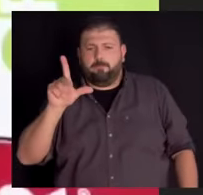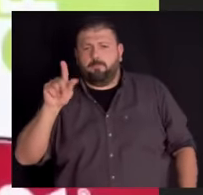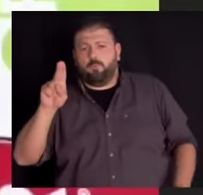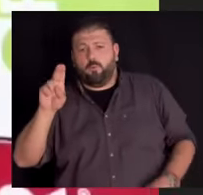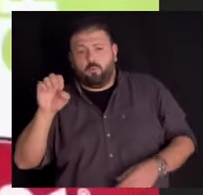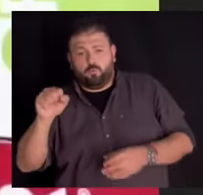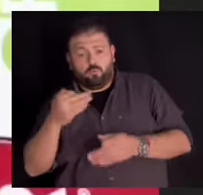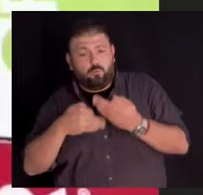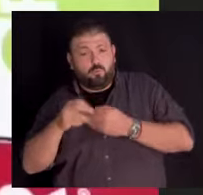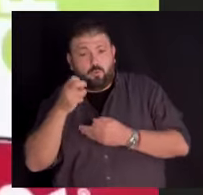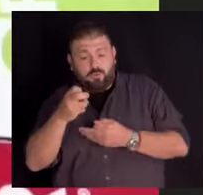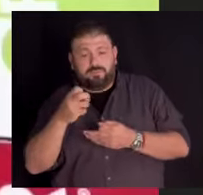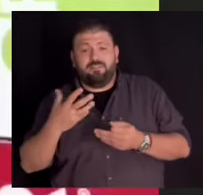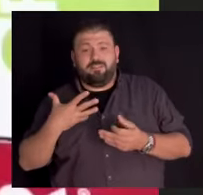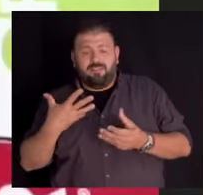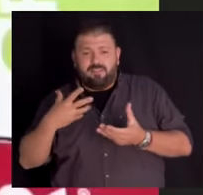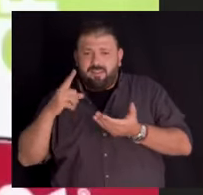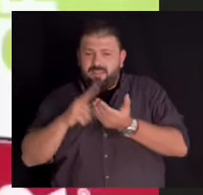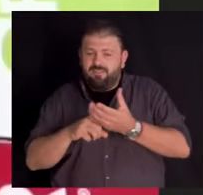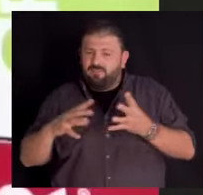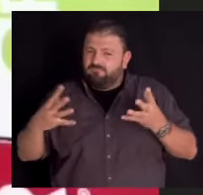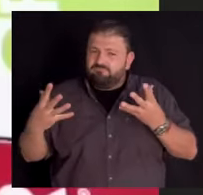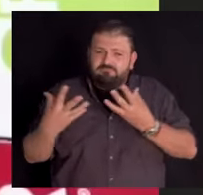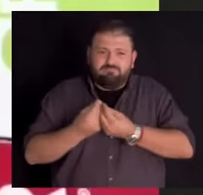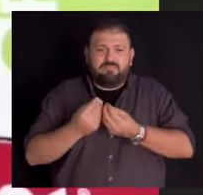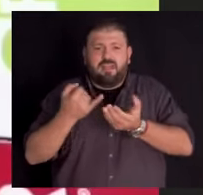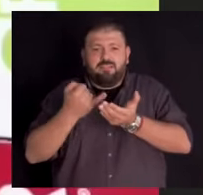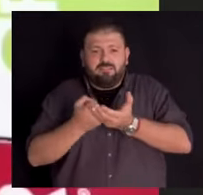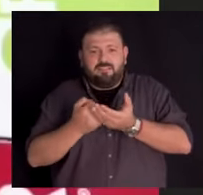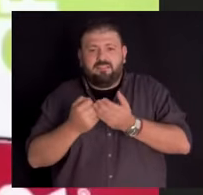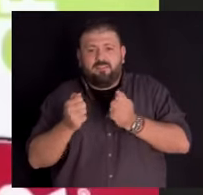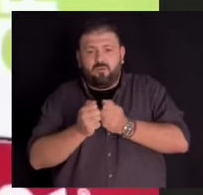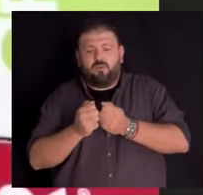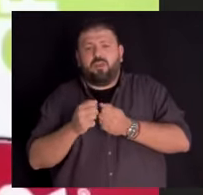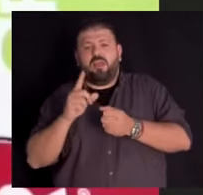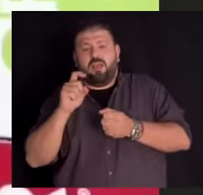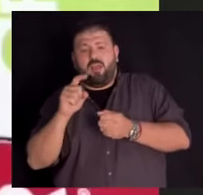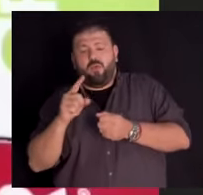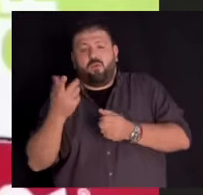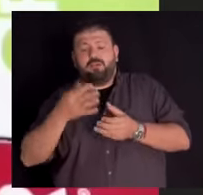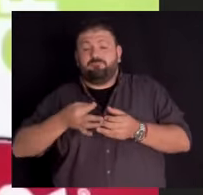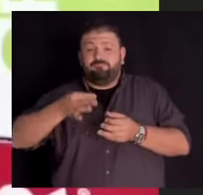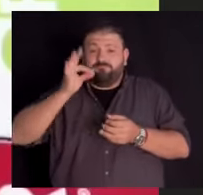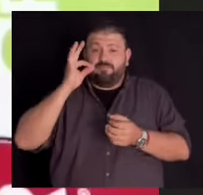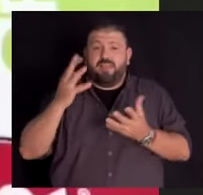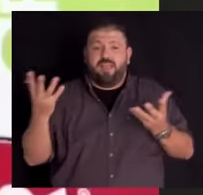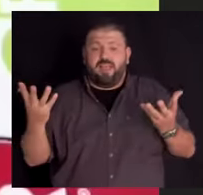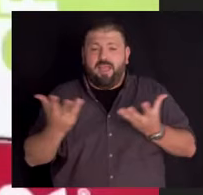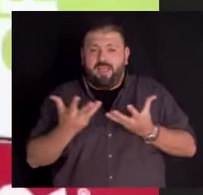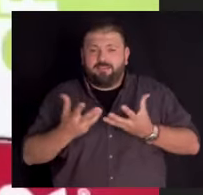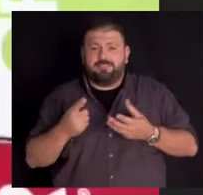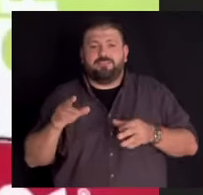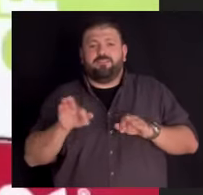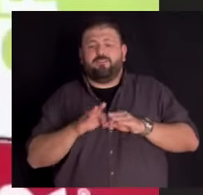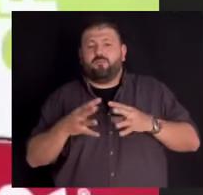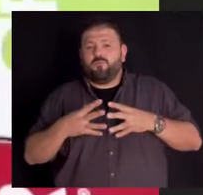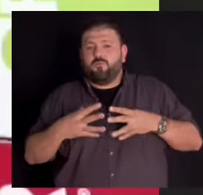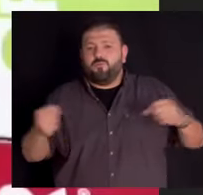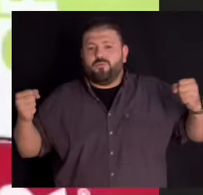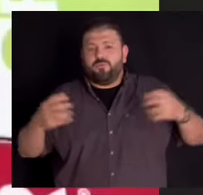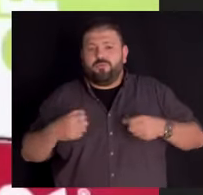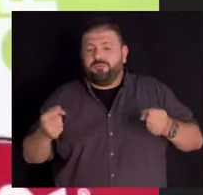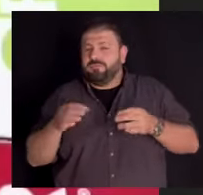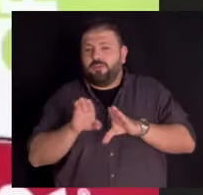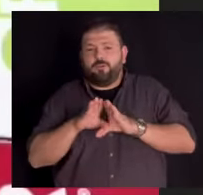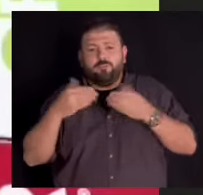cubierta de moléculas de agua y que de alguna manera engañe al cuerpo y el cuerpo lo absorba como si fuera agua. Entonces estamos